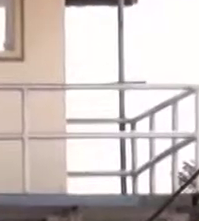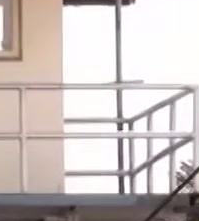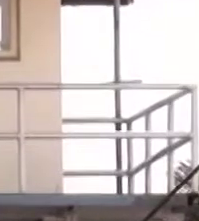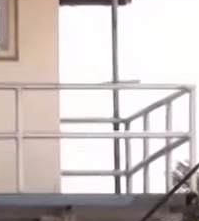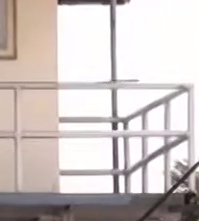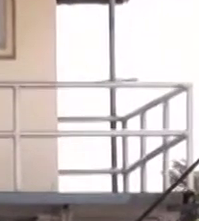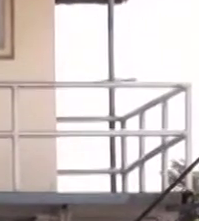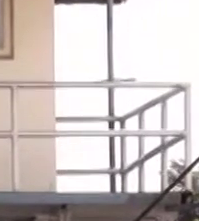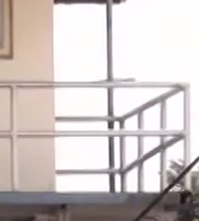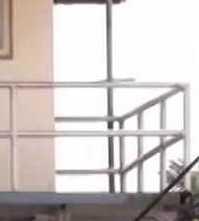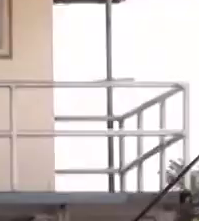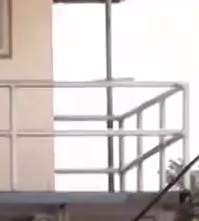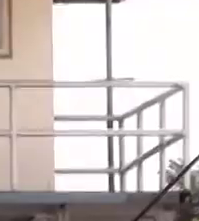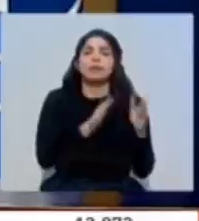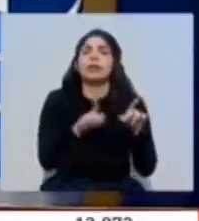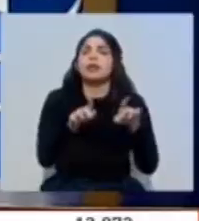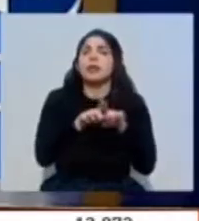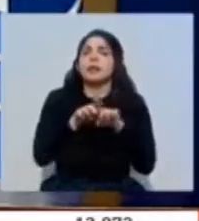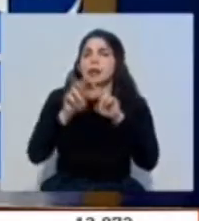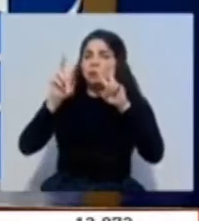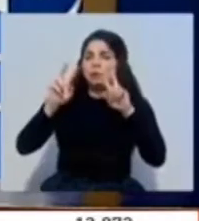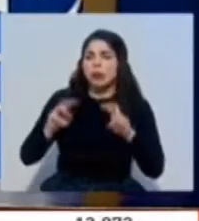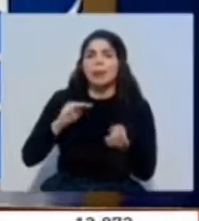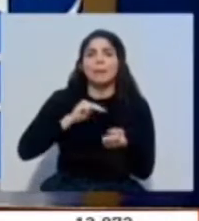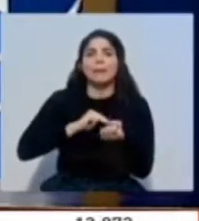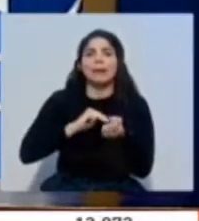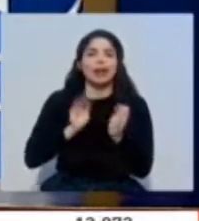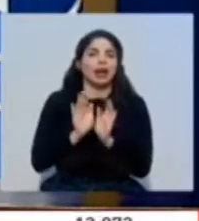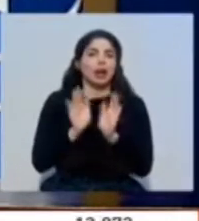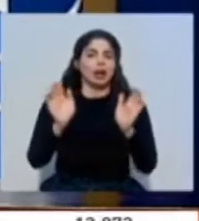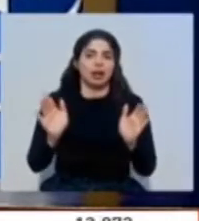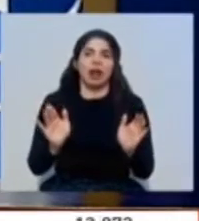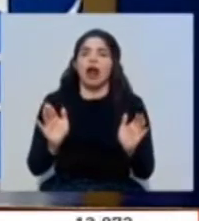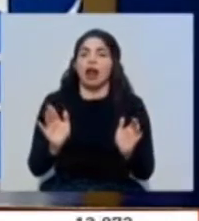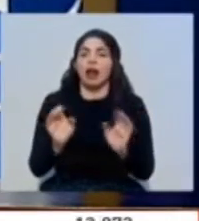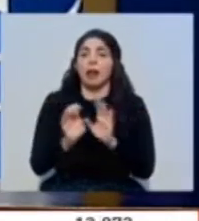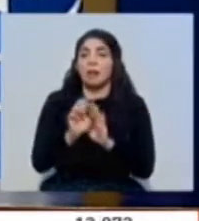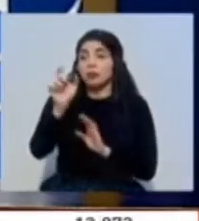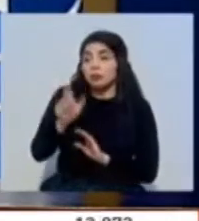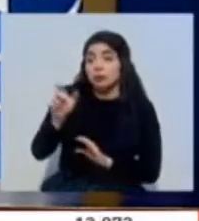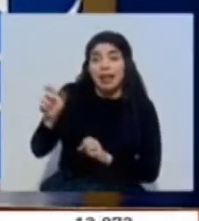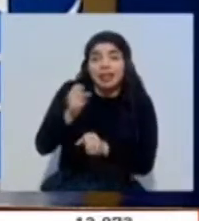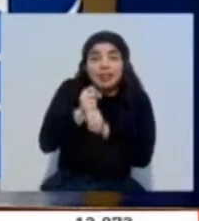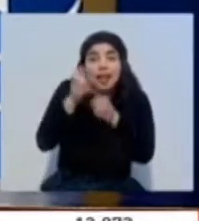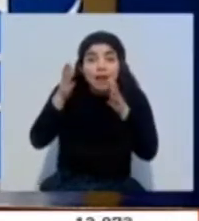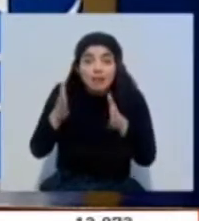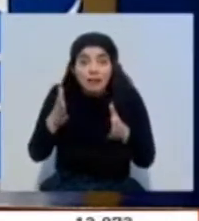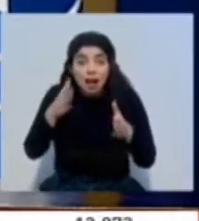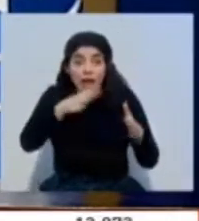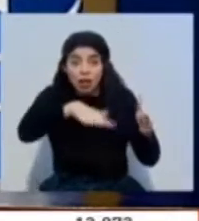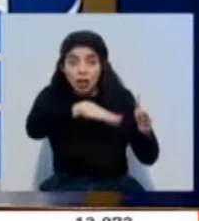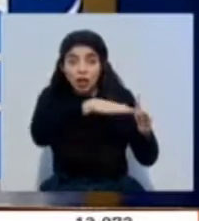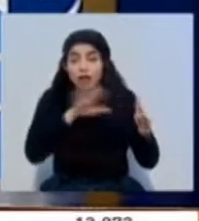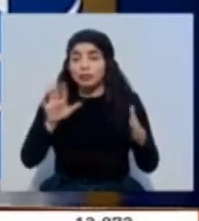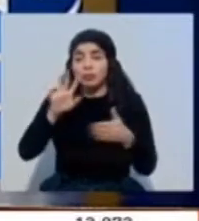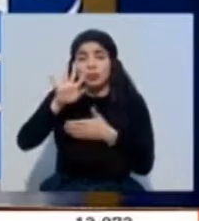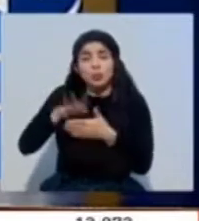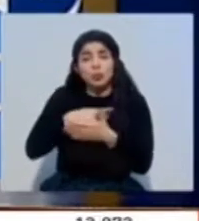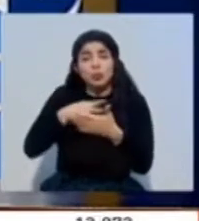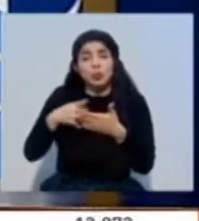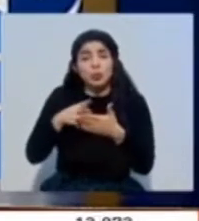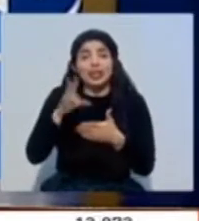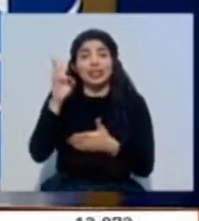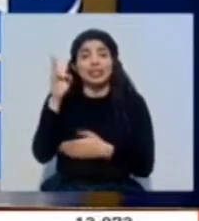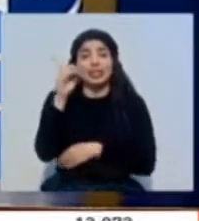jornadas. Hacemos también una revisión médica general de los funcionarios y las funcionarias que tienen jornadas laborales